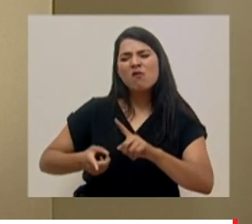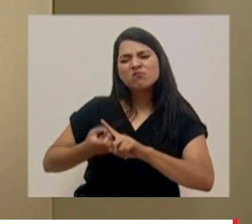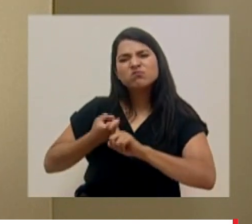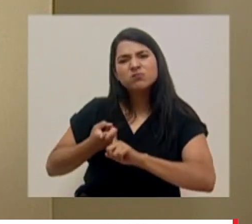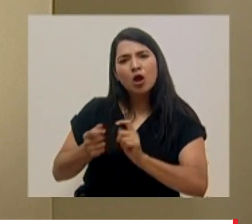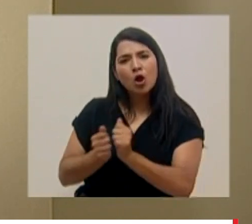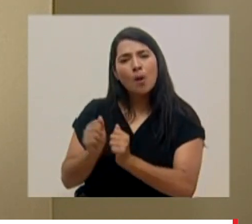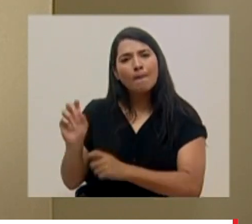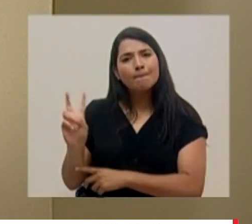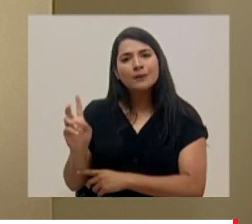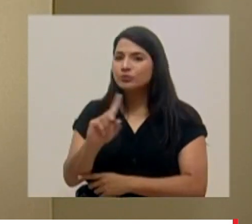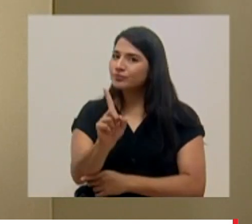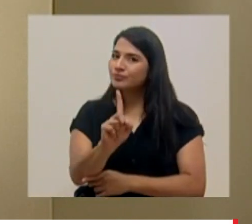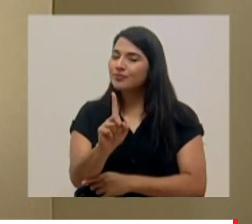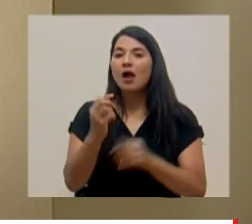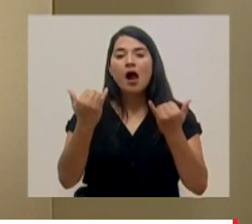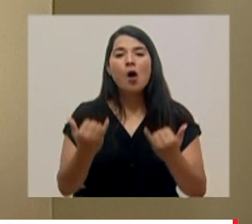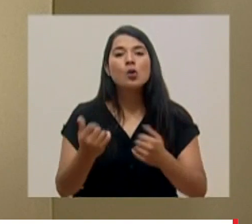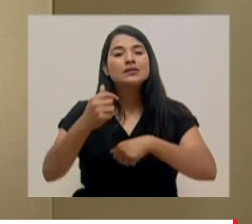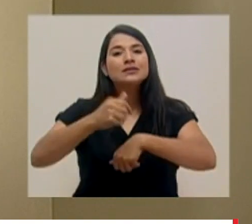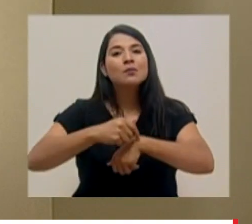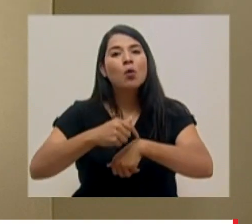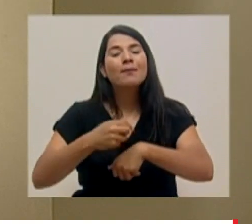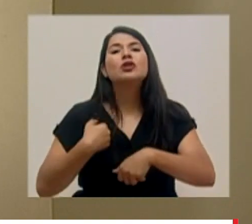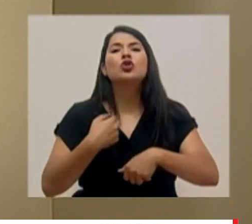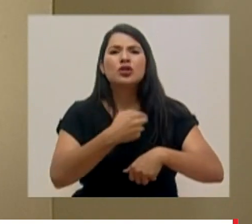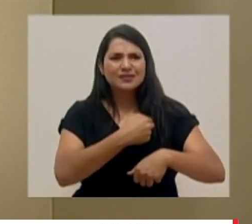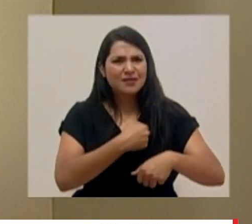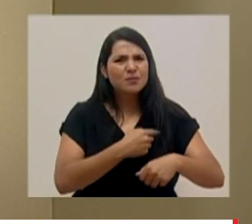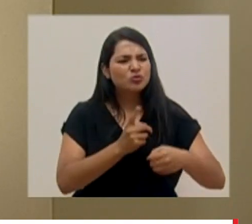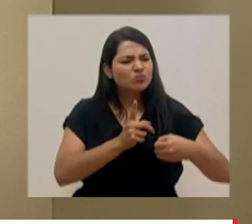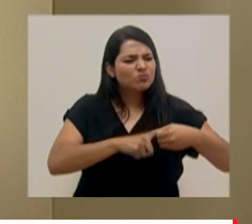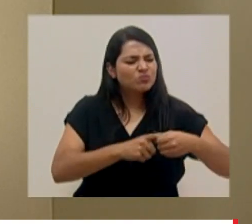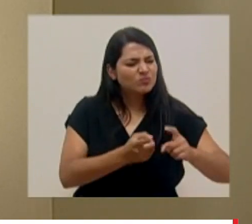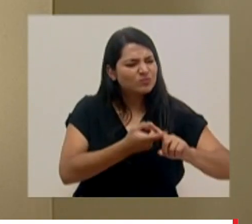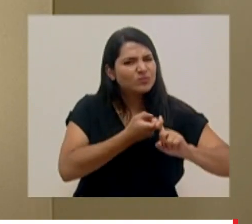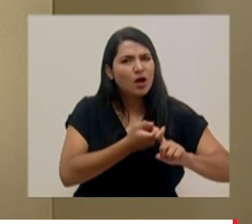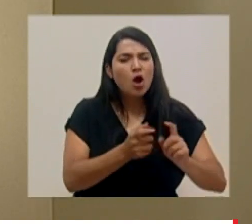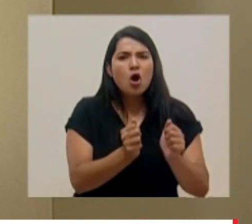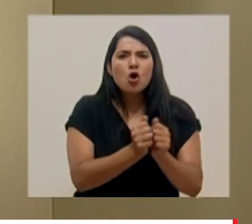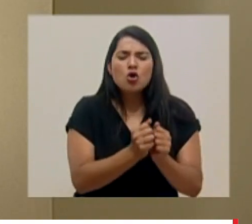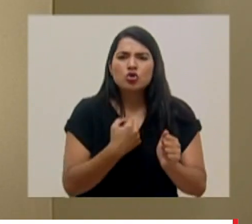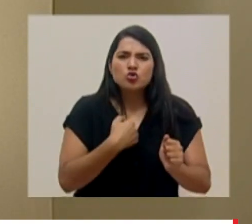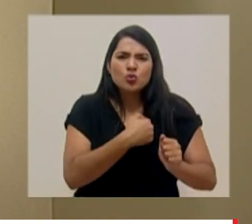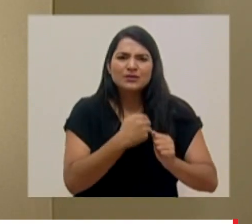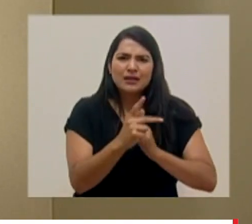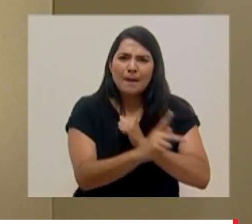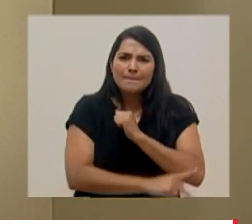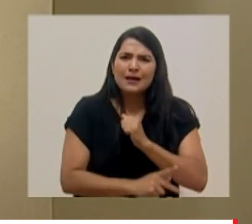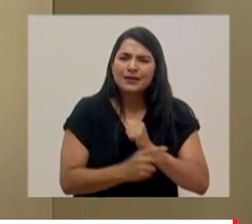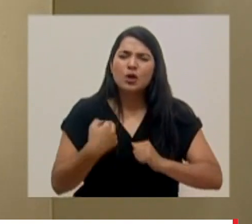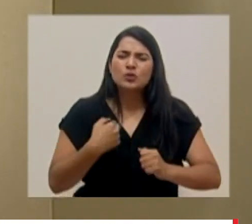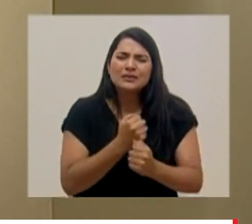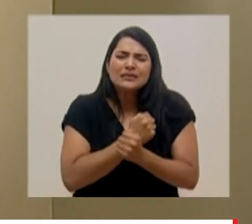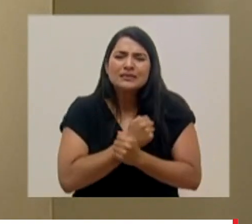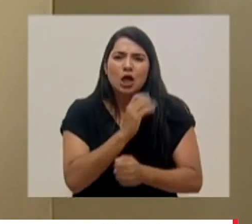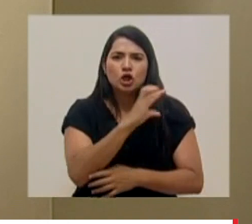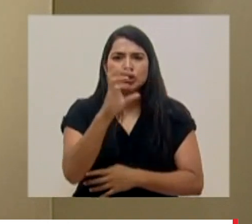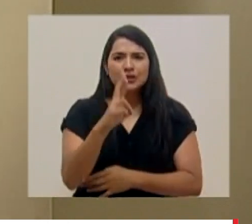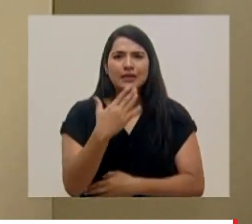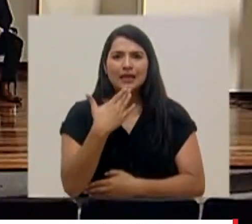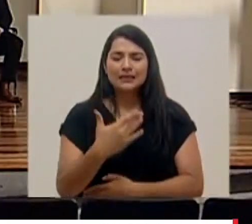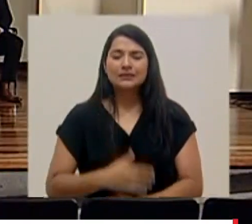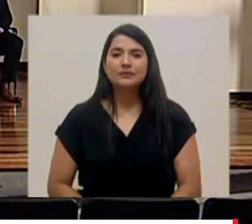Seamos en este momento aliados de nuestra patria, aliados de nuestra querida Costa Rica.